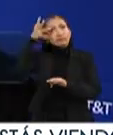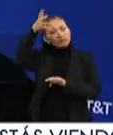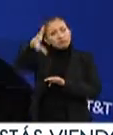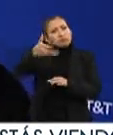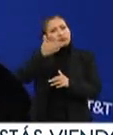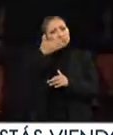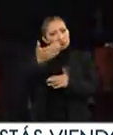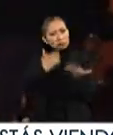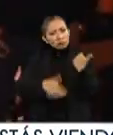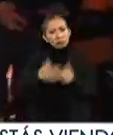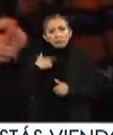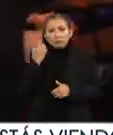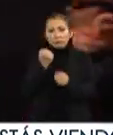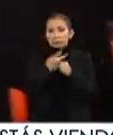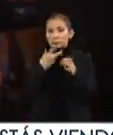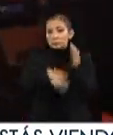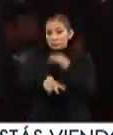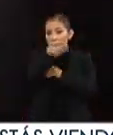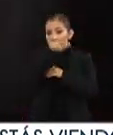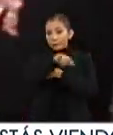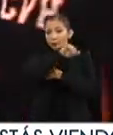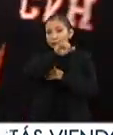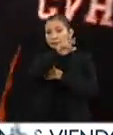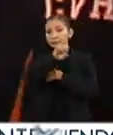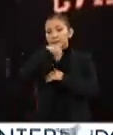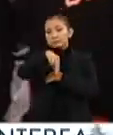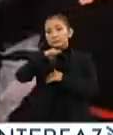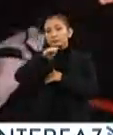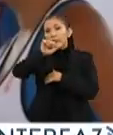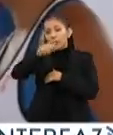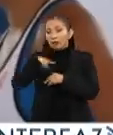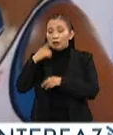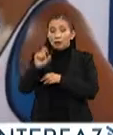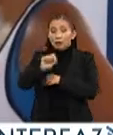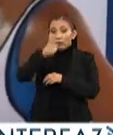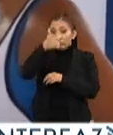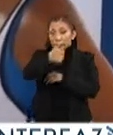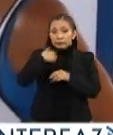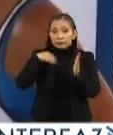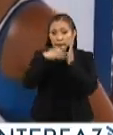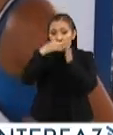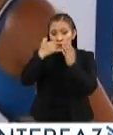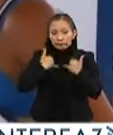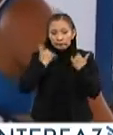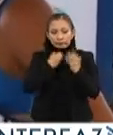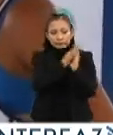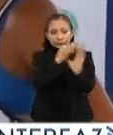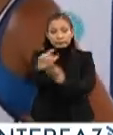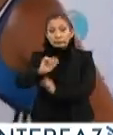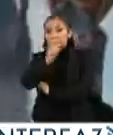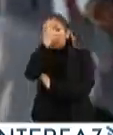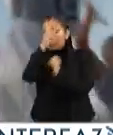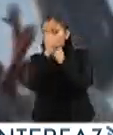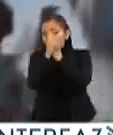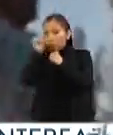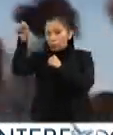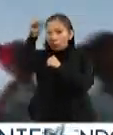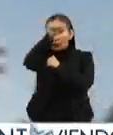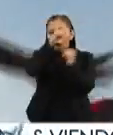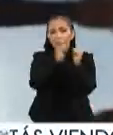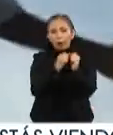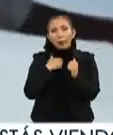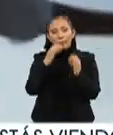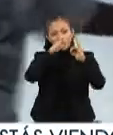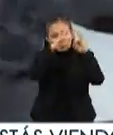muy lejos. En el año 2017, Junior NBA llegó a 26 millones de jóvenes en 71 países por medio